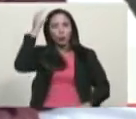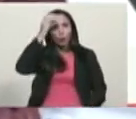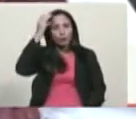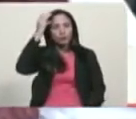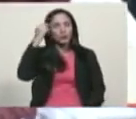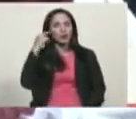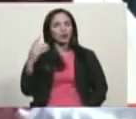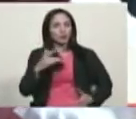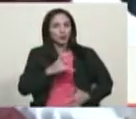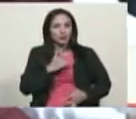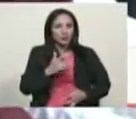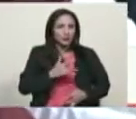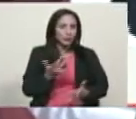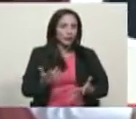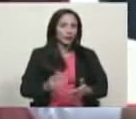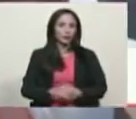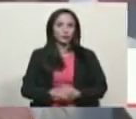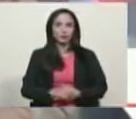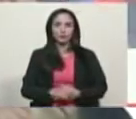el mayor sentimiento,